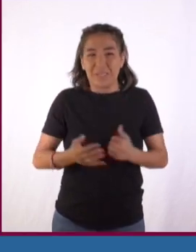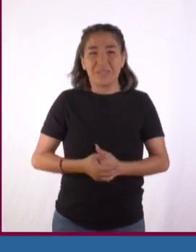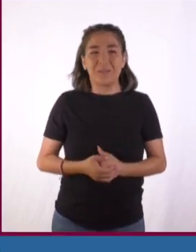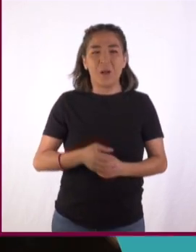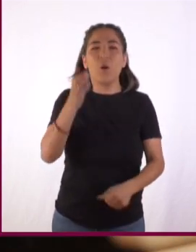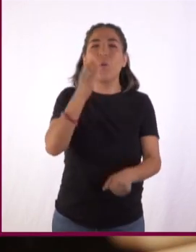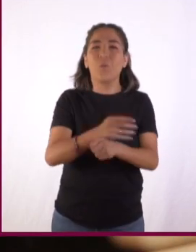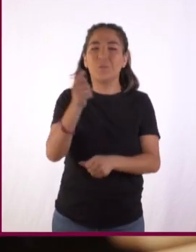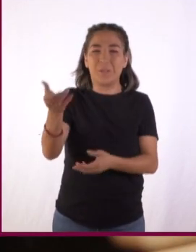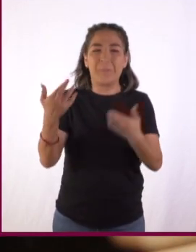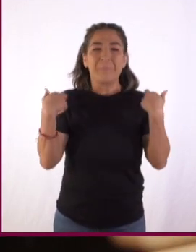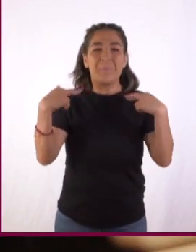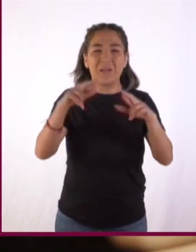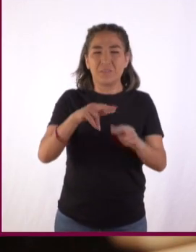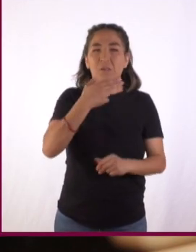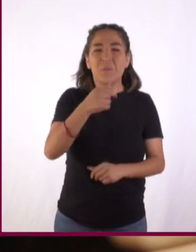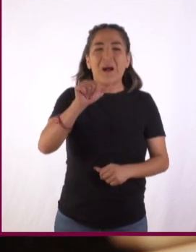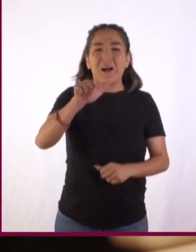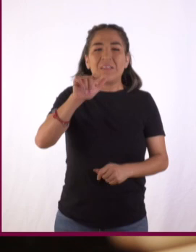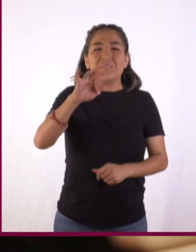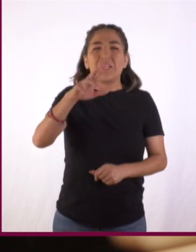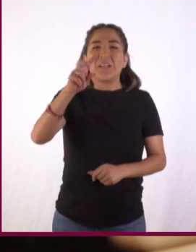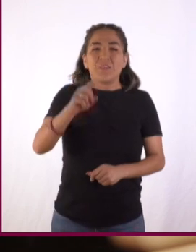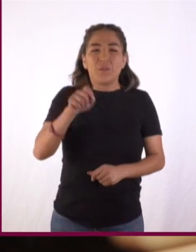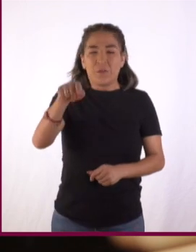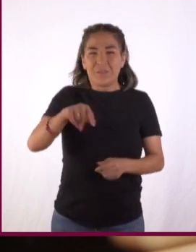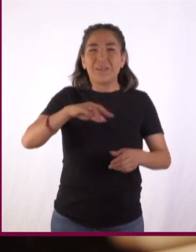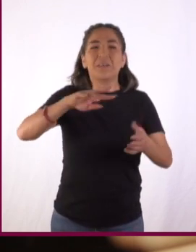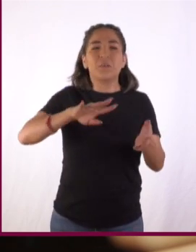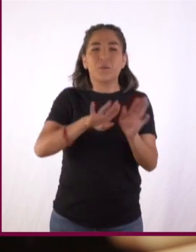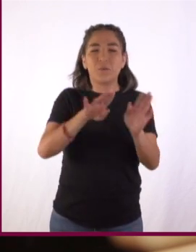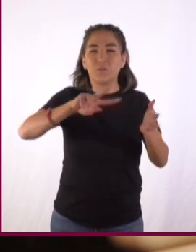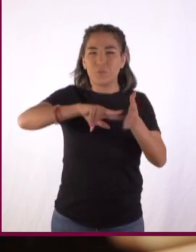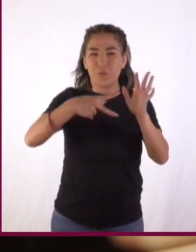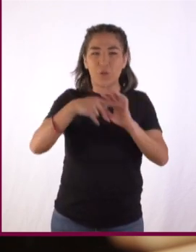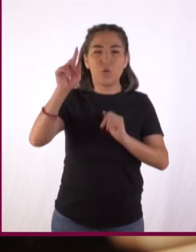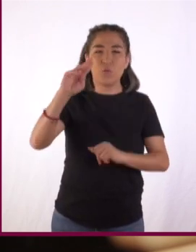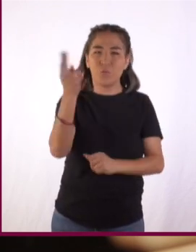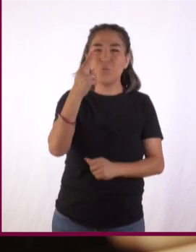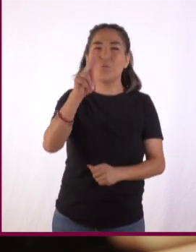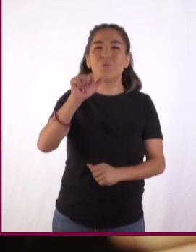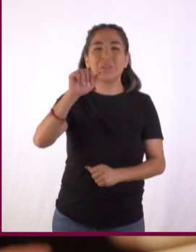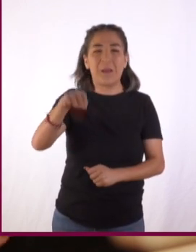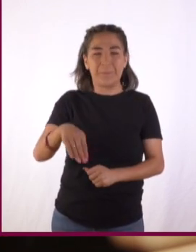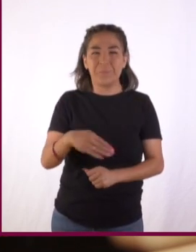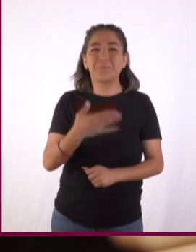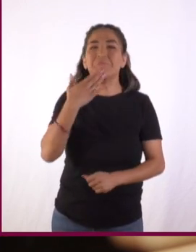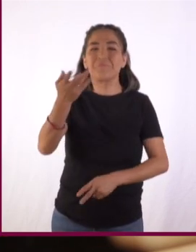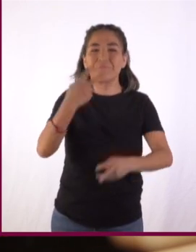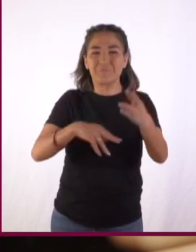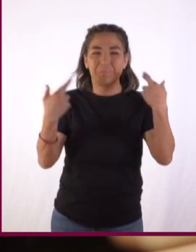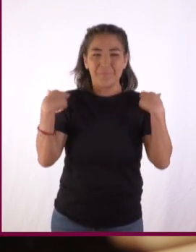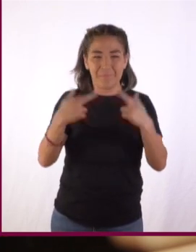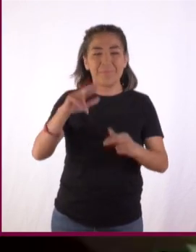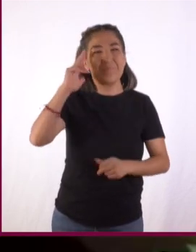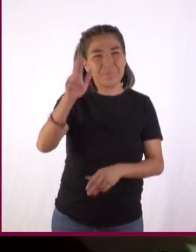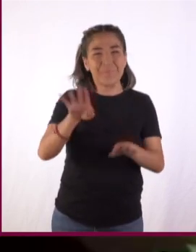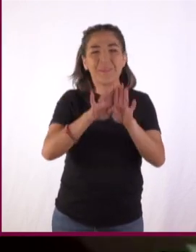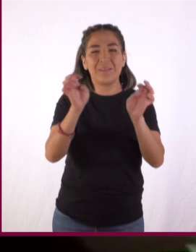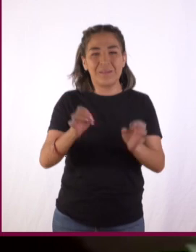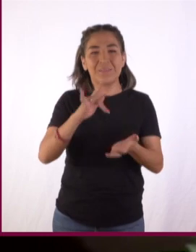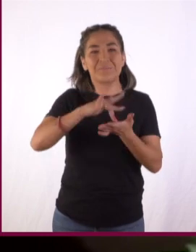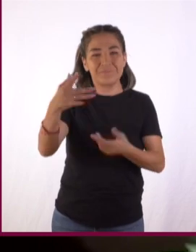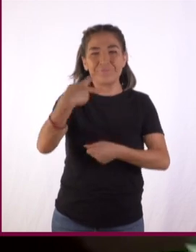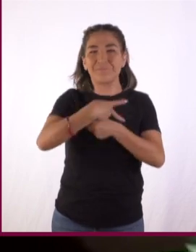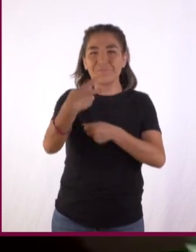universo? Hoy estamos con el maestro Alfredo Velázquez Márquez de la Facultad de Ingeniería de la UNAM. ¿Qué tal, maestro? Bienvenido al programa. Hola,